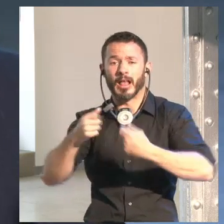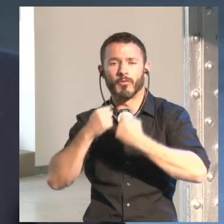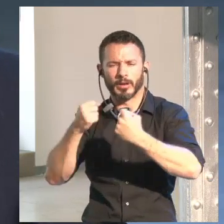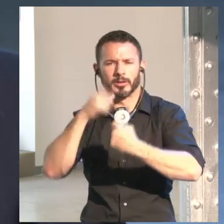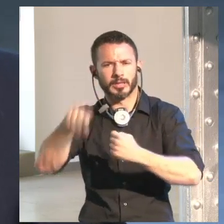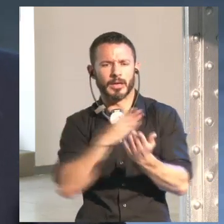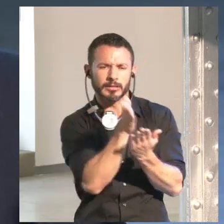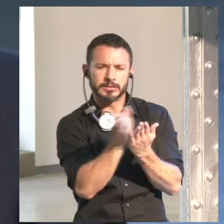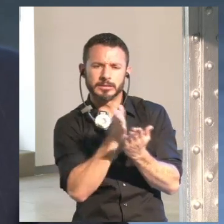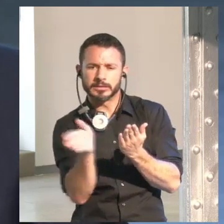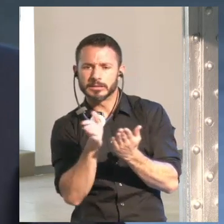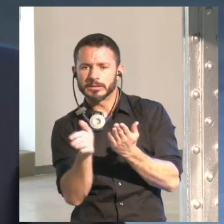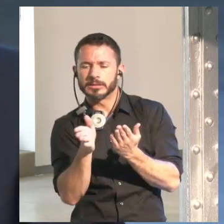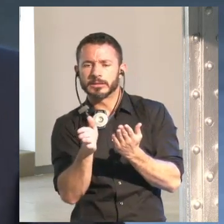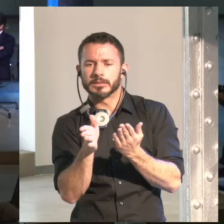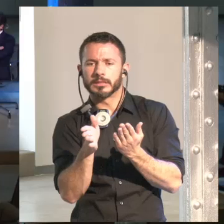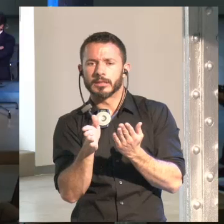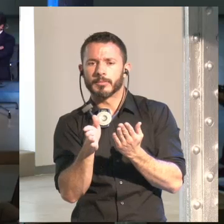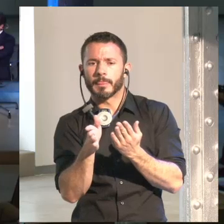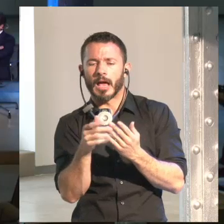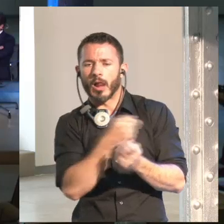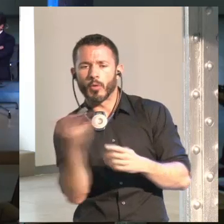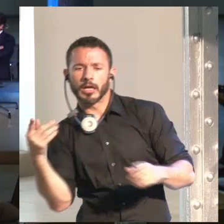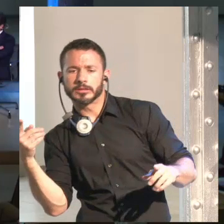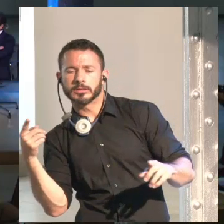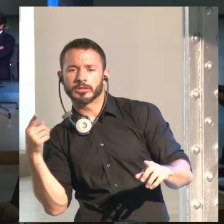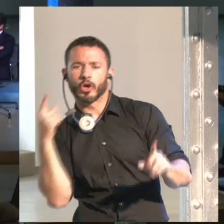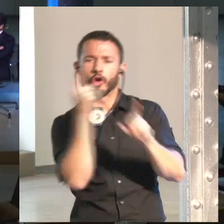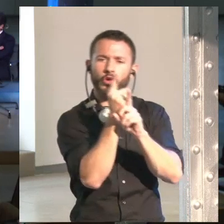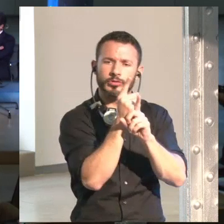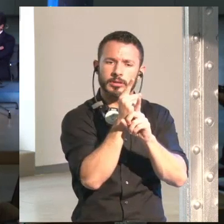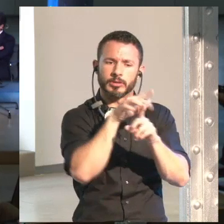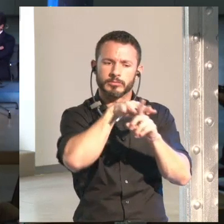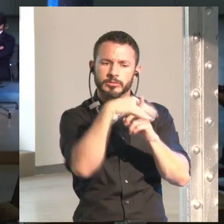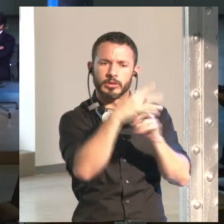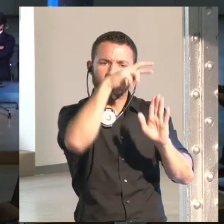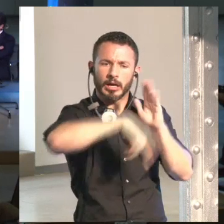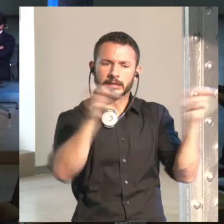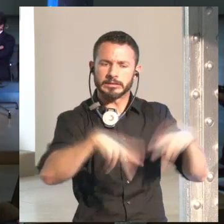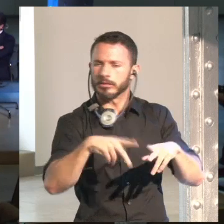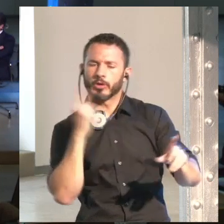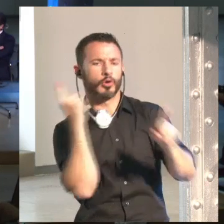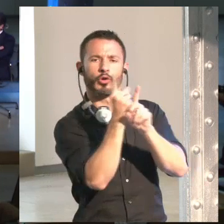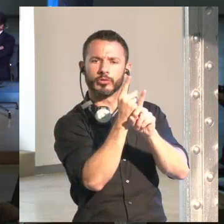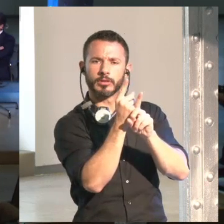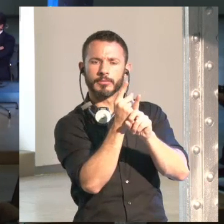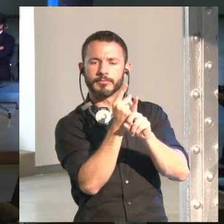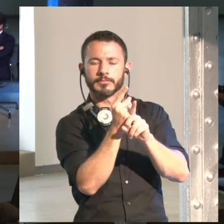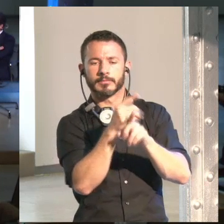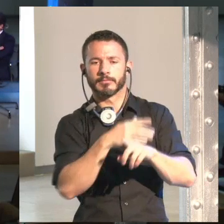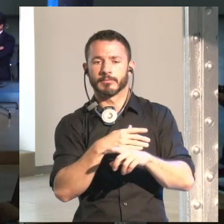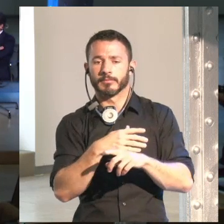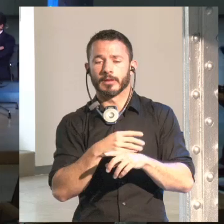otras corrientes cruzadas que van a ir en contra de eso, de un entorno completamente desregulado. Es decir, como dicen